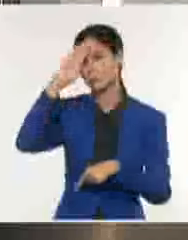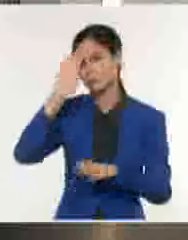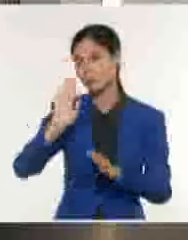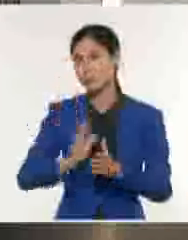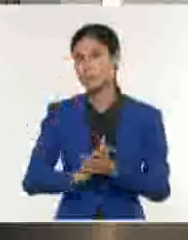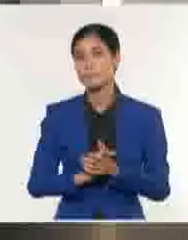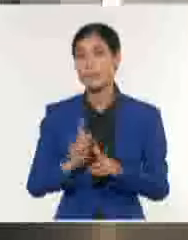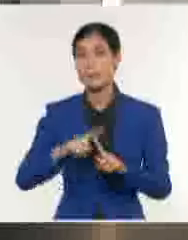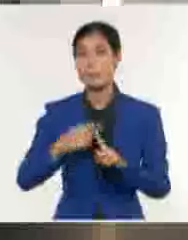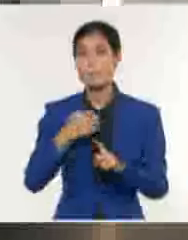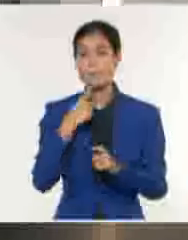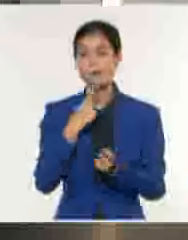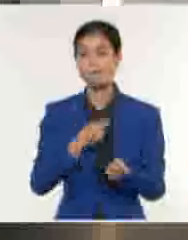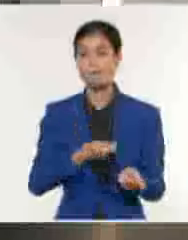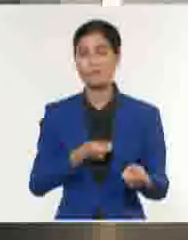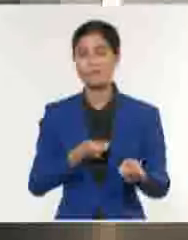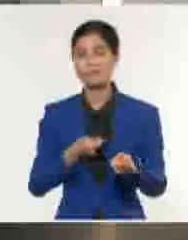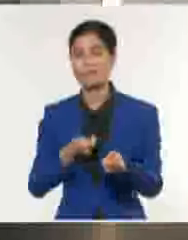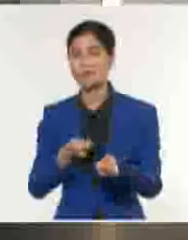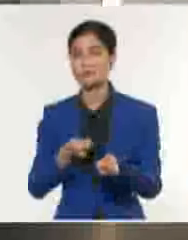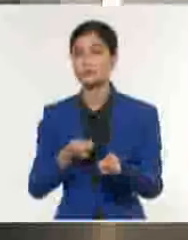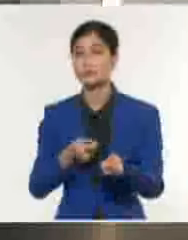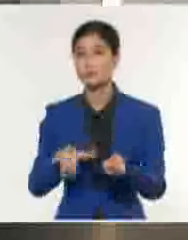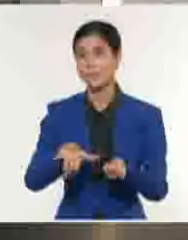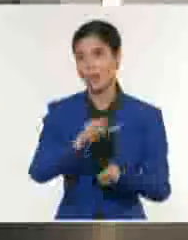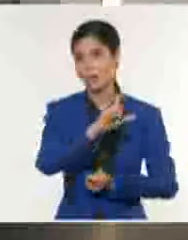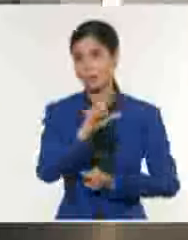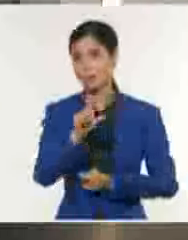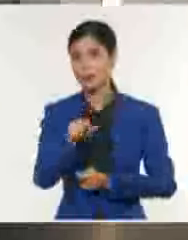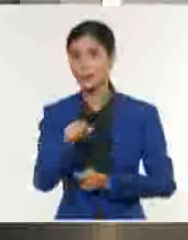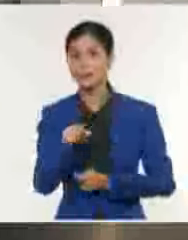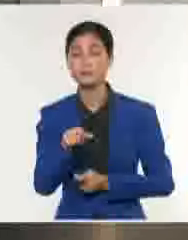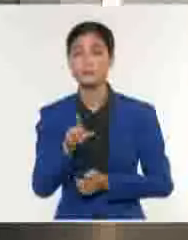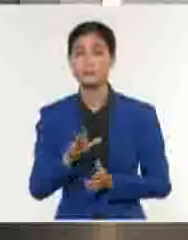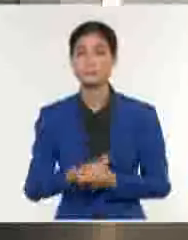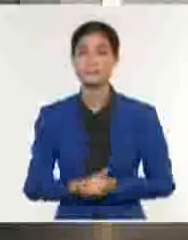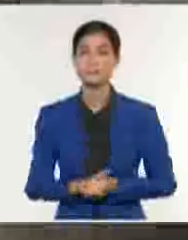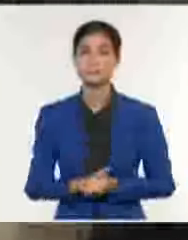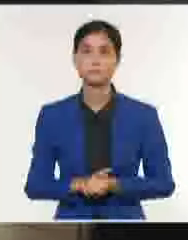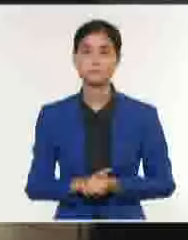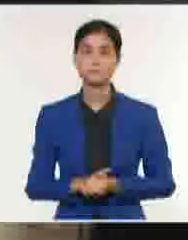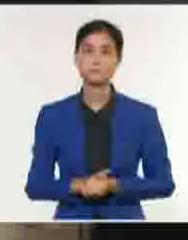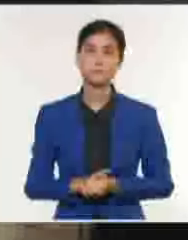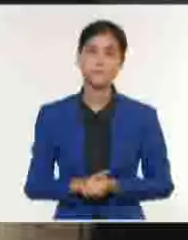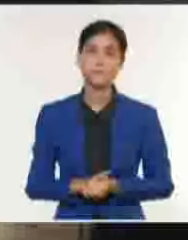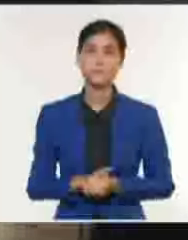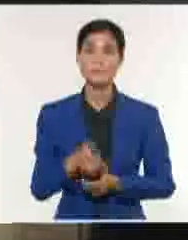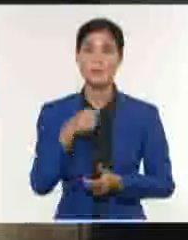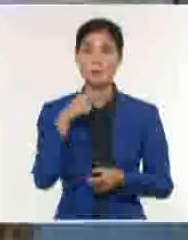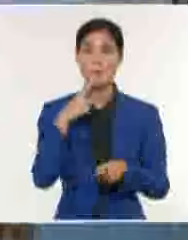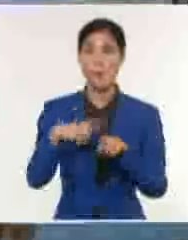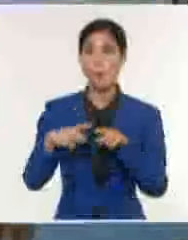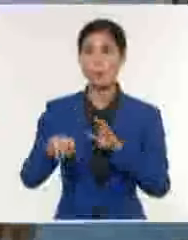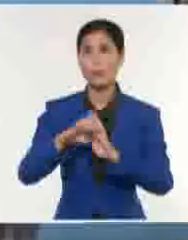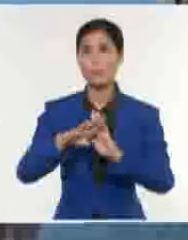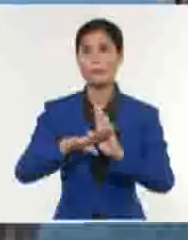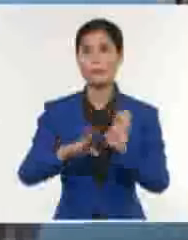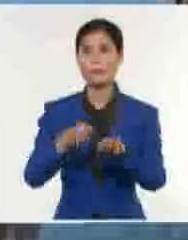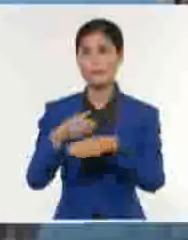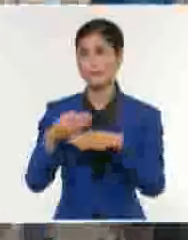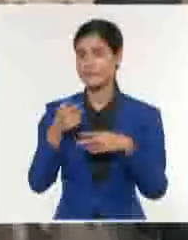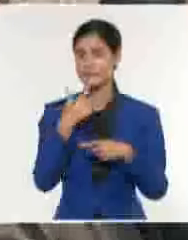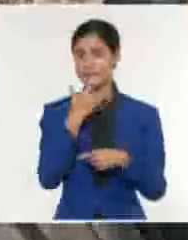aerolíneas a retirarse o disminuir sus operaciones en nuestro país. Valga decir que otras medidas derivadas de la guerra